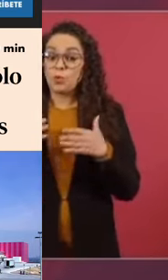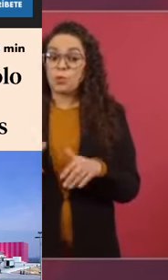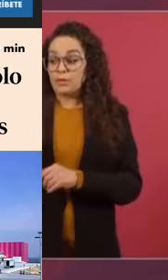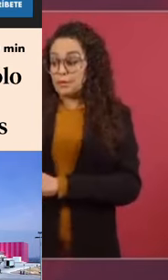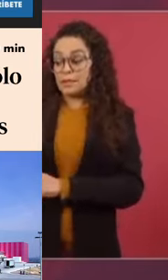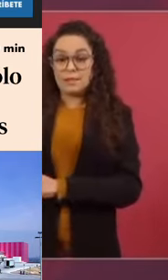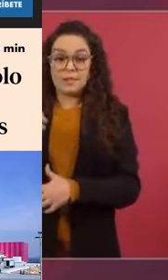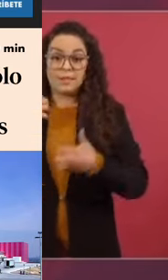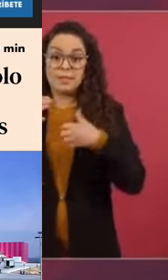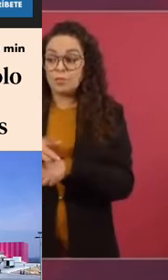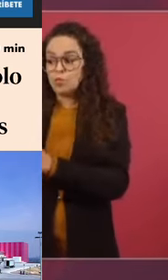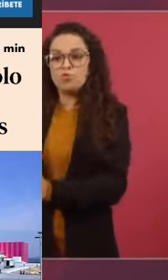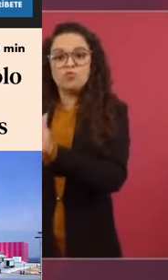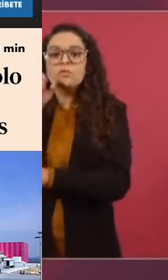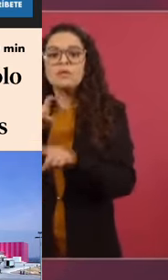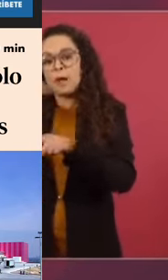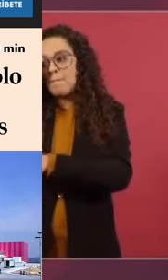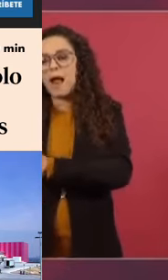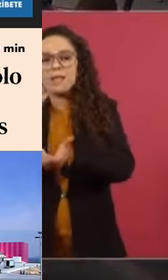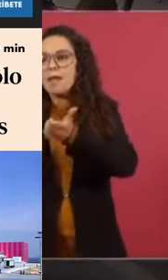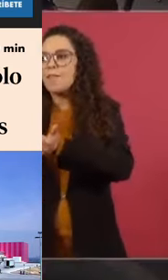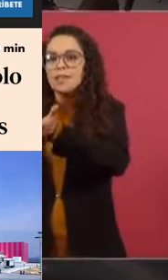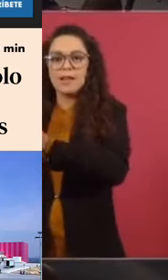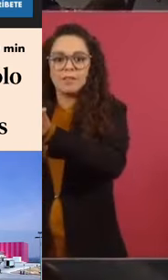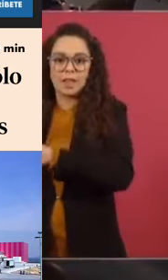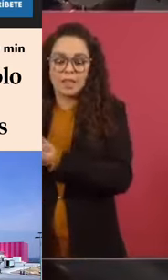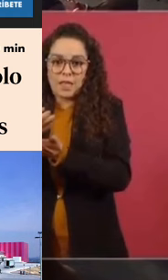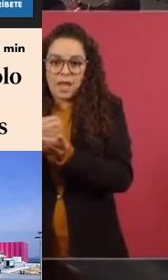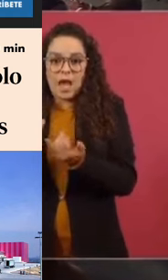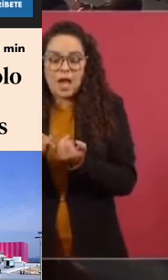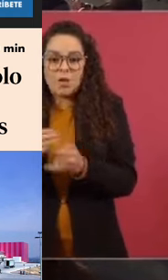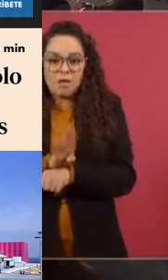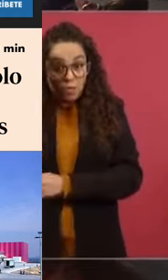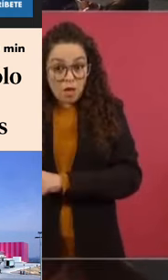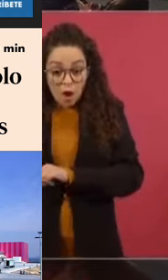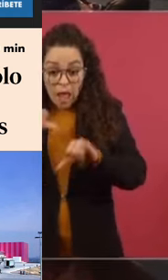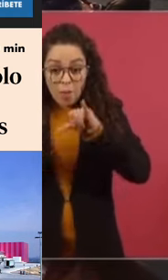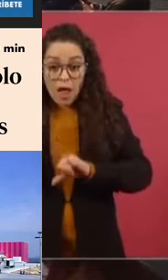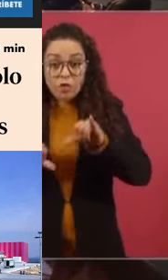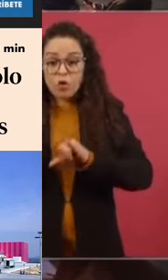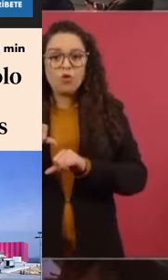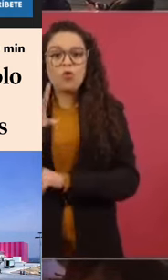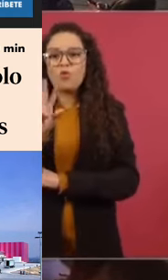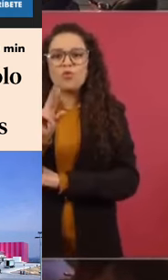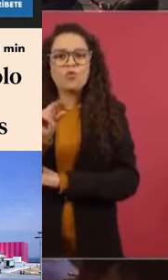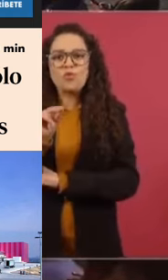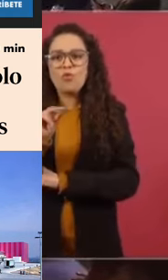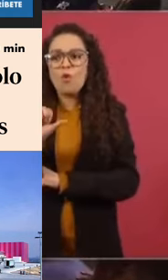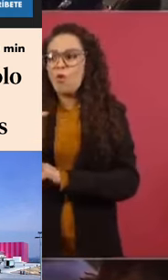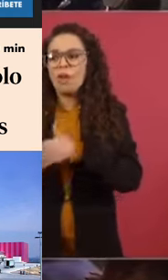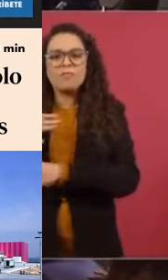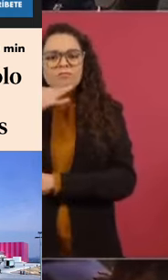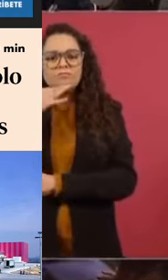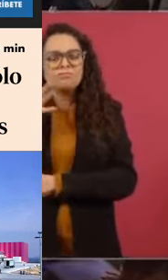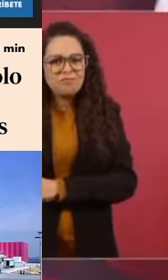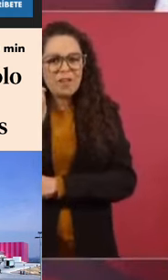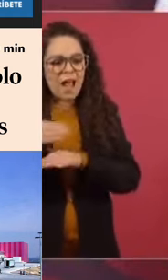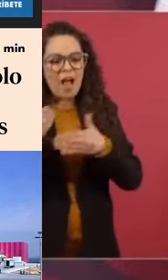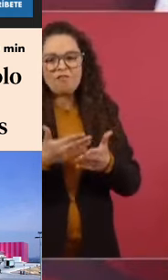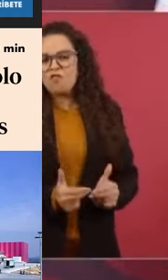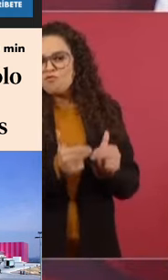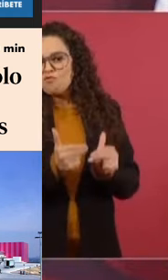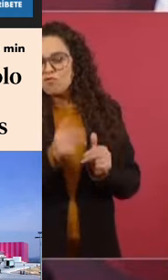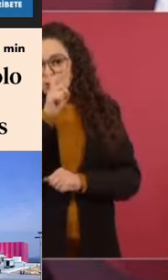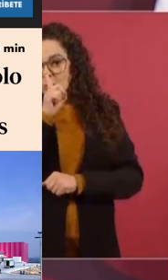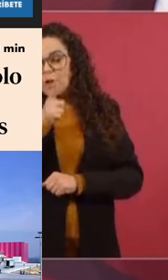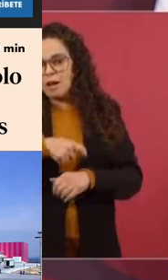el negocio también de la distribución, porque ni siquiera eran dueños de laboratorios, eran coyotes, traficantes de influencia, y ellos